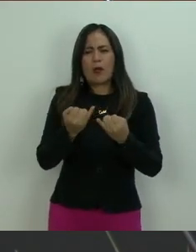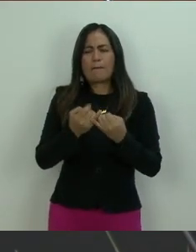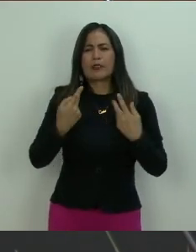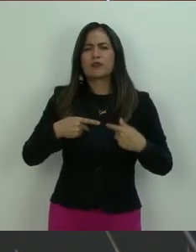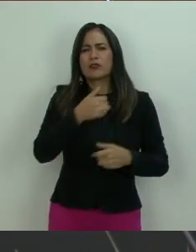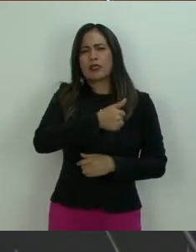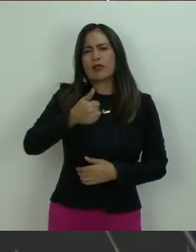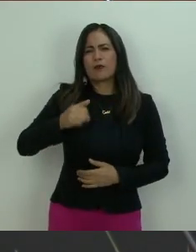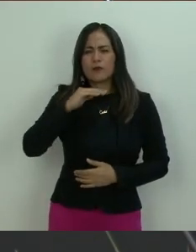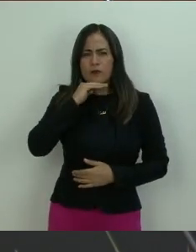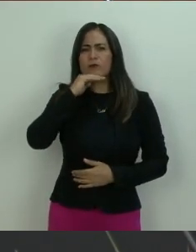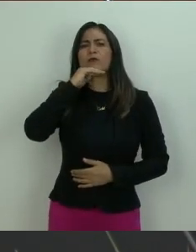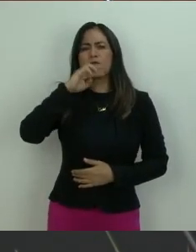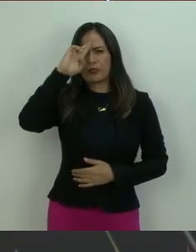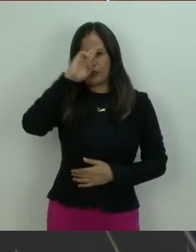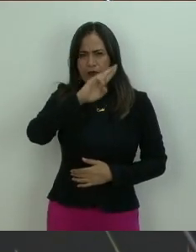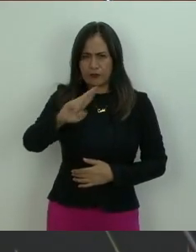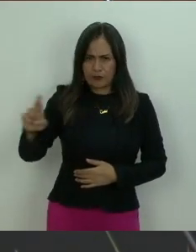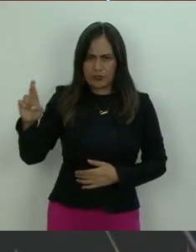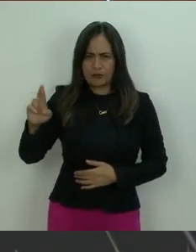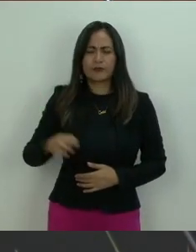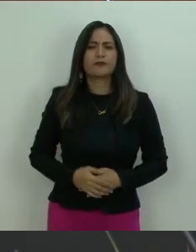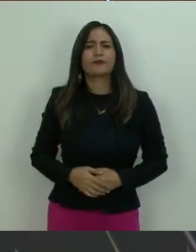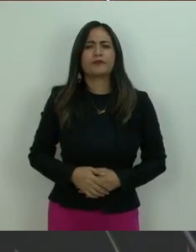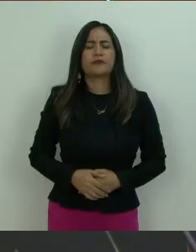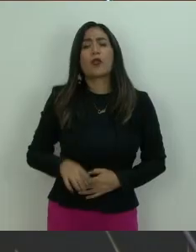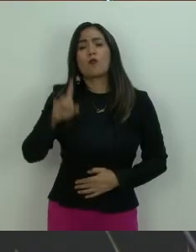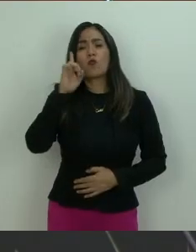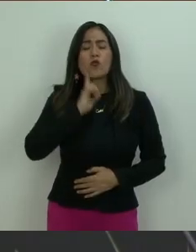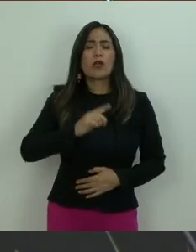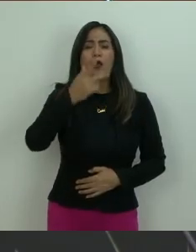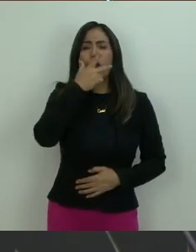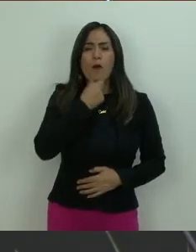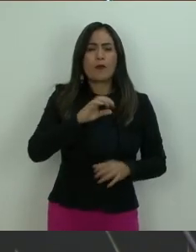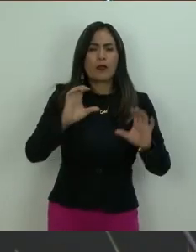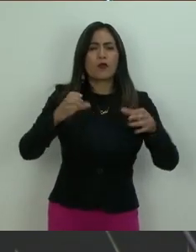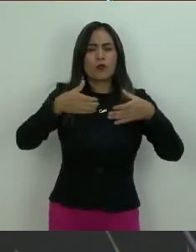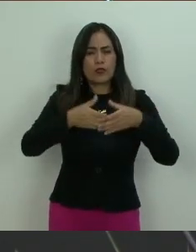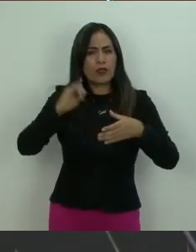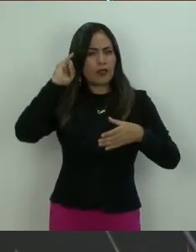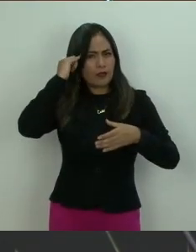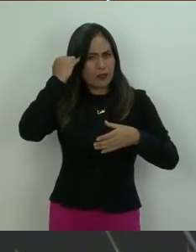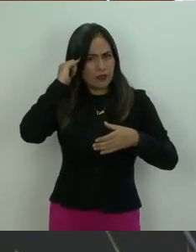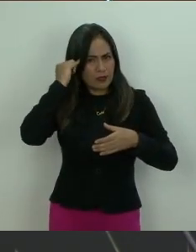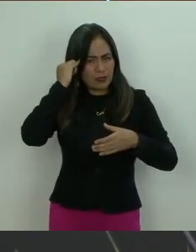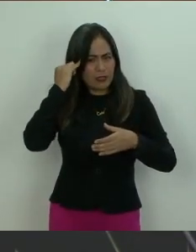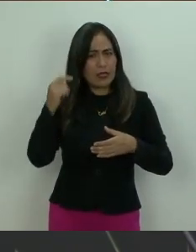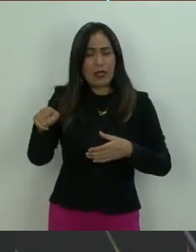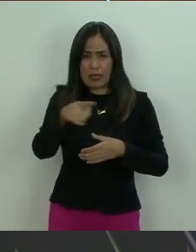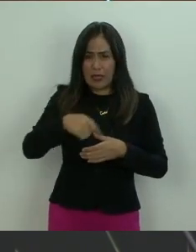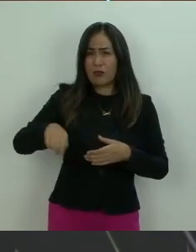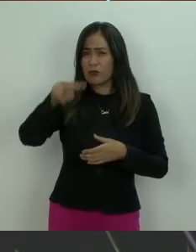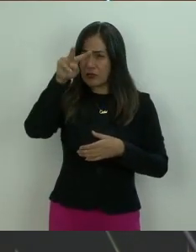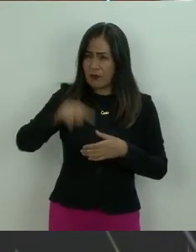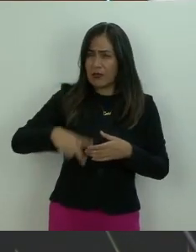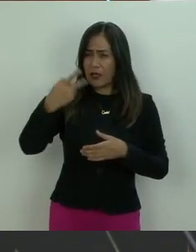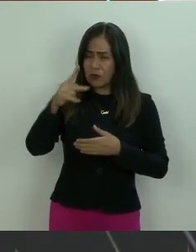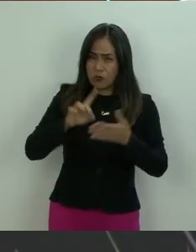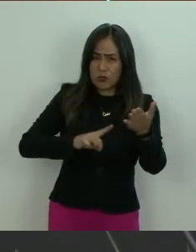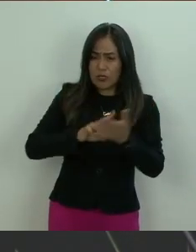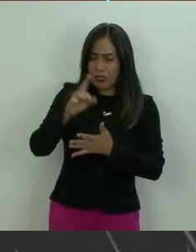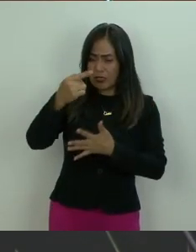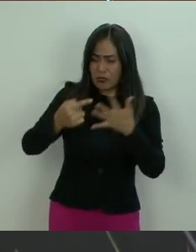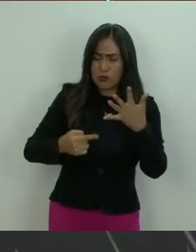humana. Es un hecho conocido que las y los integrantes de las comunidades indígenas no gozan a plenitud de un catálogo de derechos